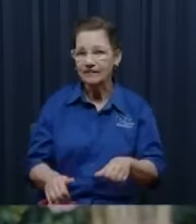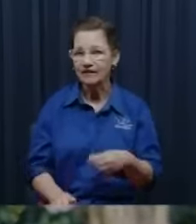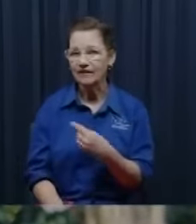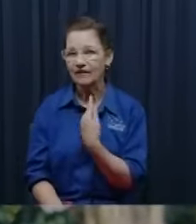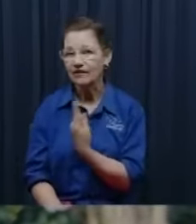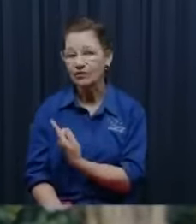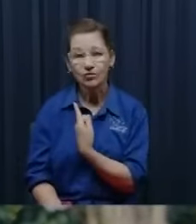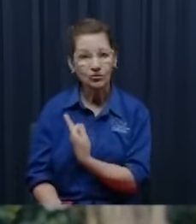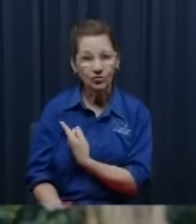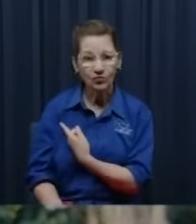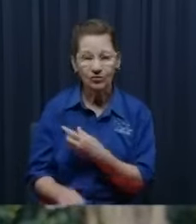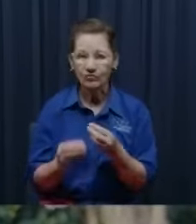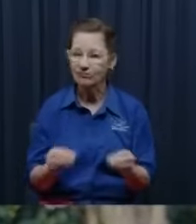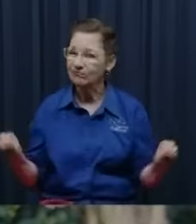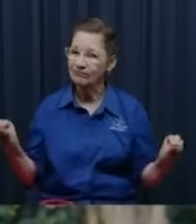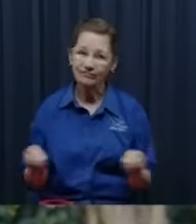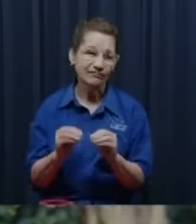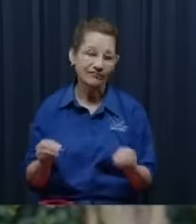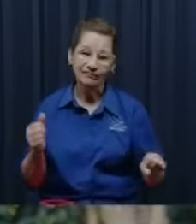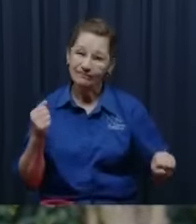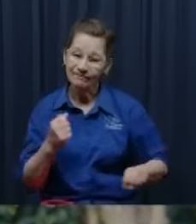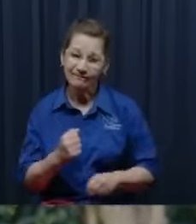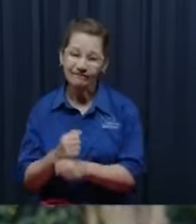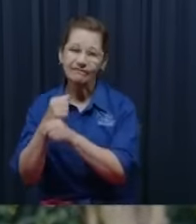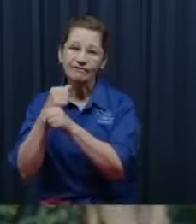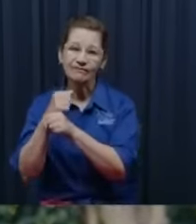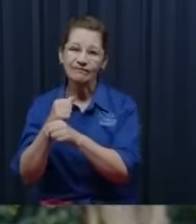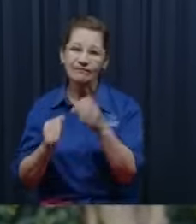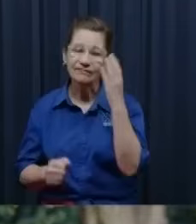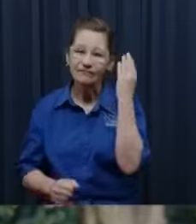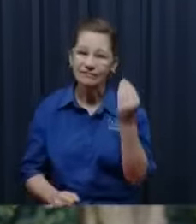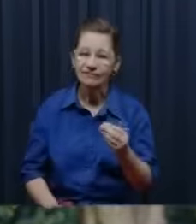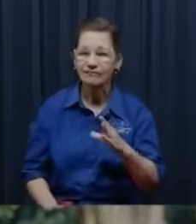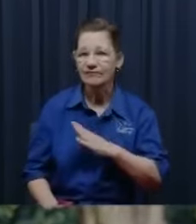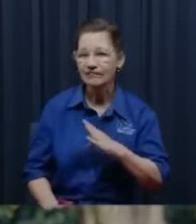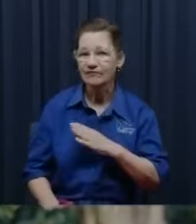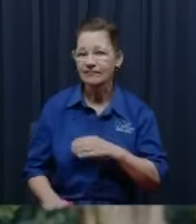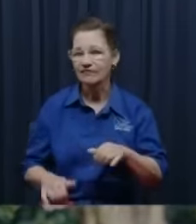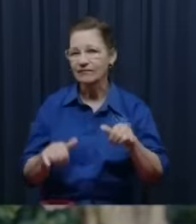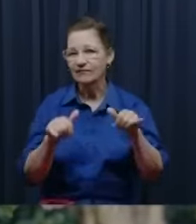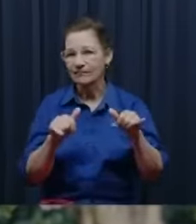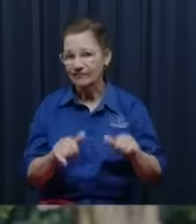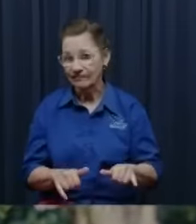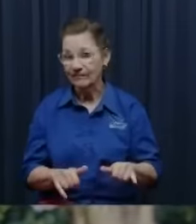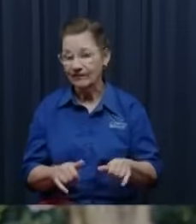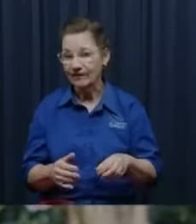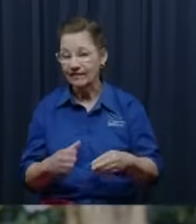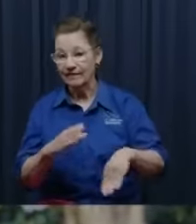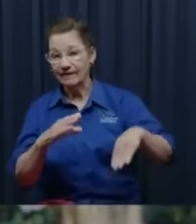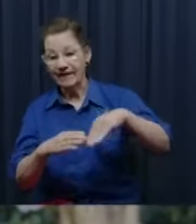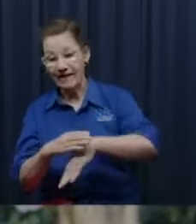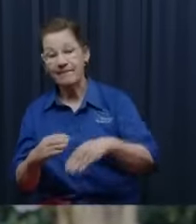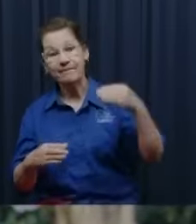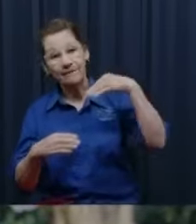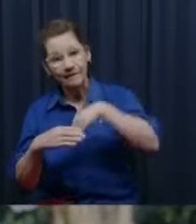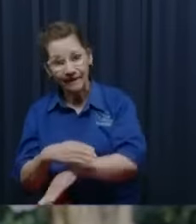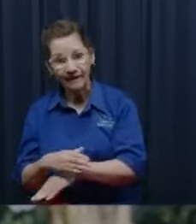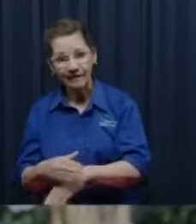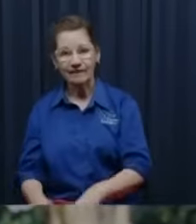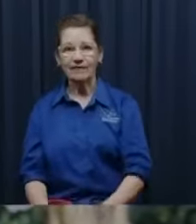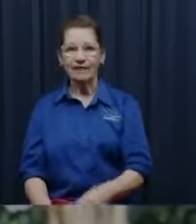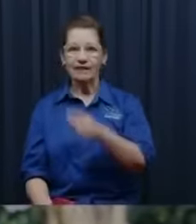a apoyar porque él tiene que entrar la semana 70 de Daniel el asunto es que eh